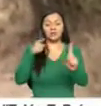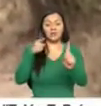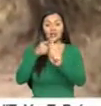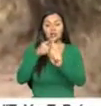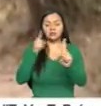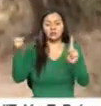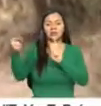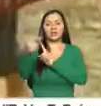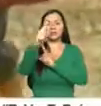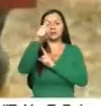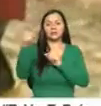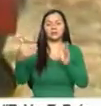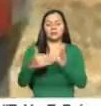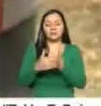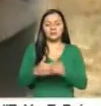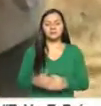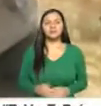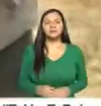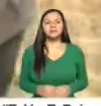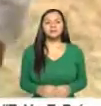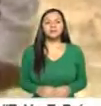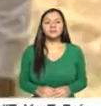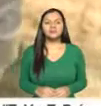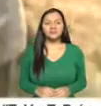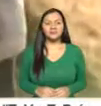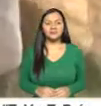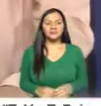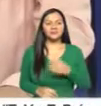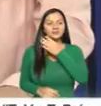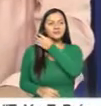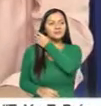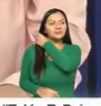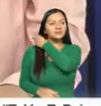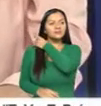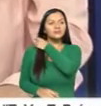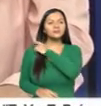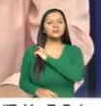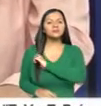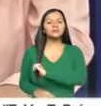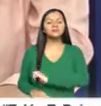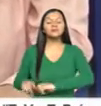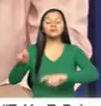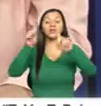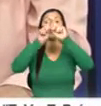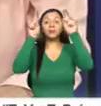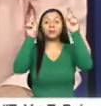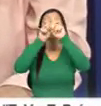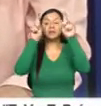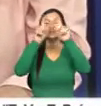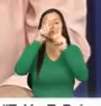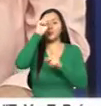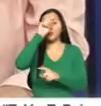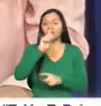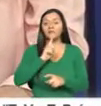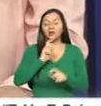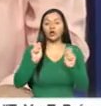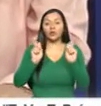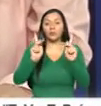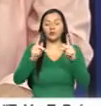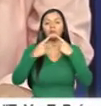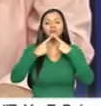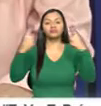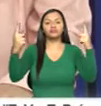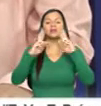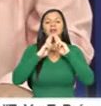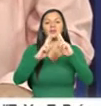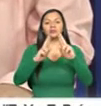de 100.000 indirectos. Carolina Díaz, Noticiero Ciudadano. La empresa Perfiles de Opinión publicó los